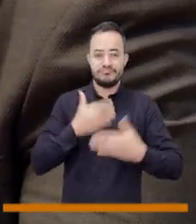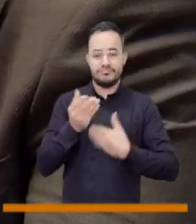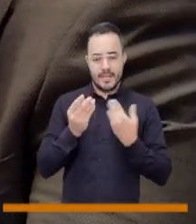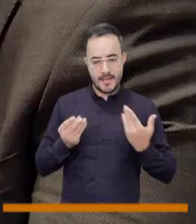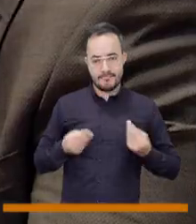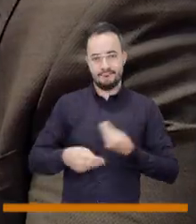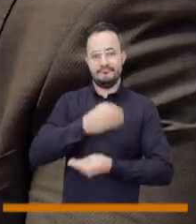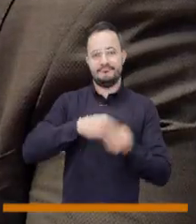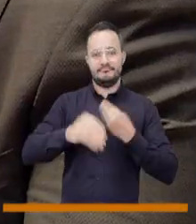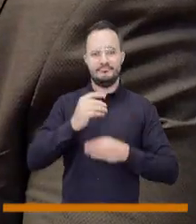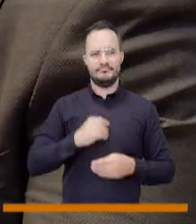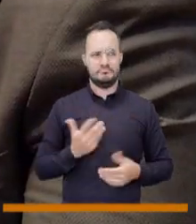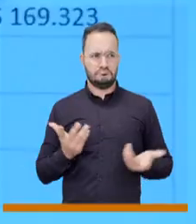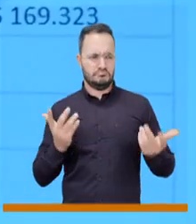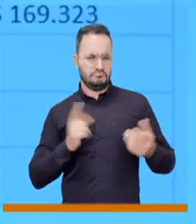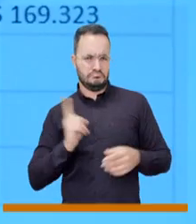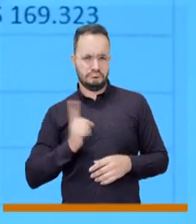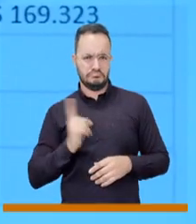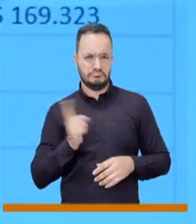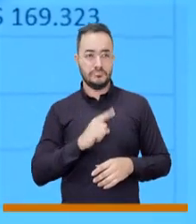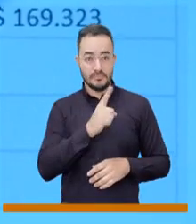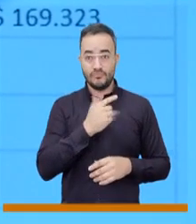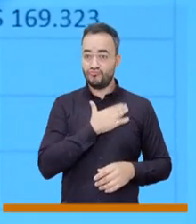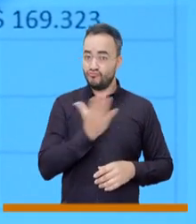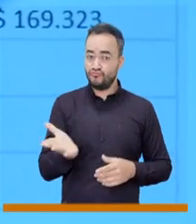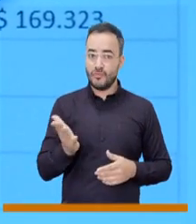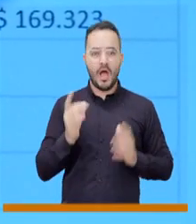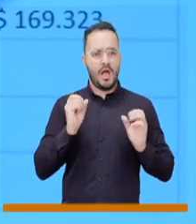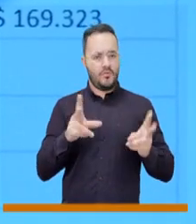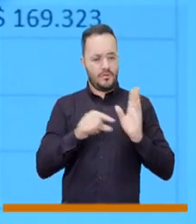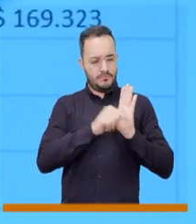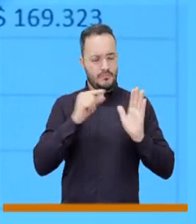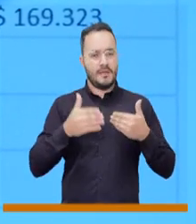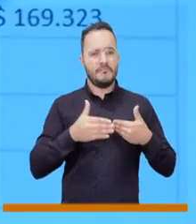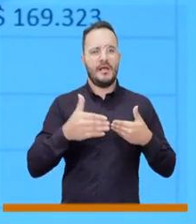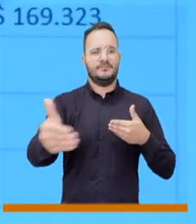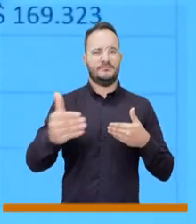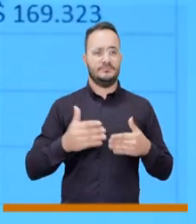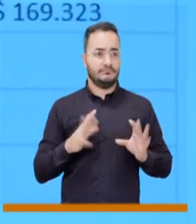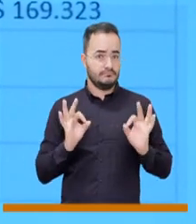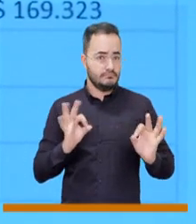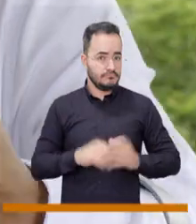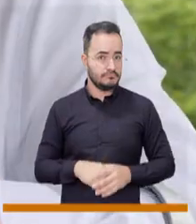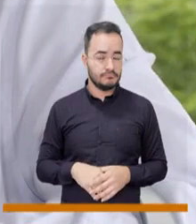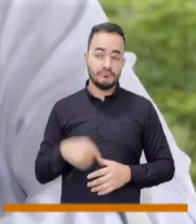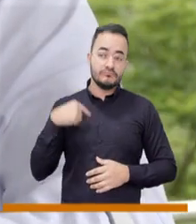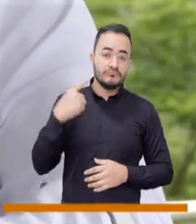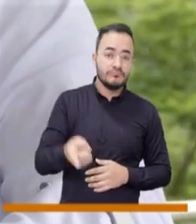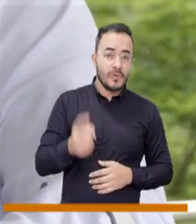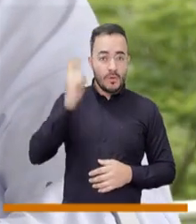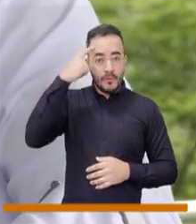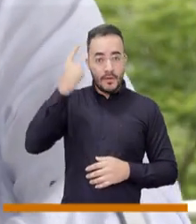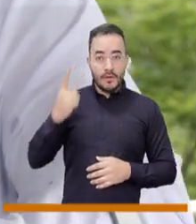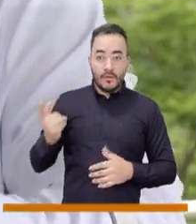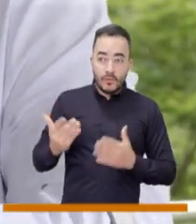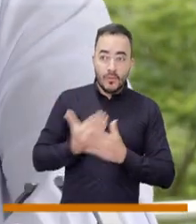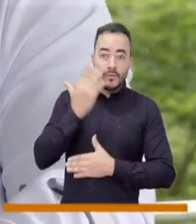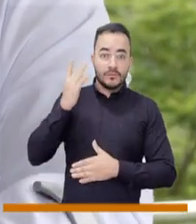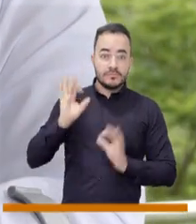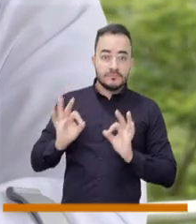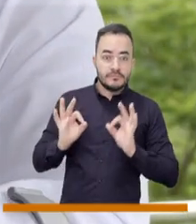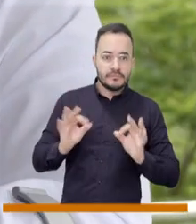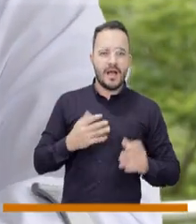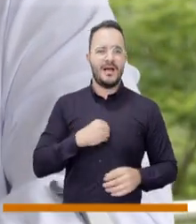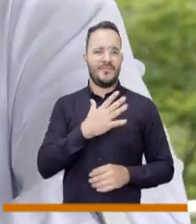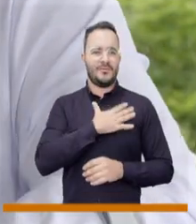pague mucho dinero para poder ampliar esta cláusula. No, si ellos de verdad tienen la voluntad, pues ampliarán la cláusula y así el próximo gobierno pues tendrá